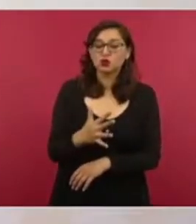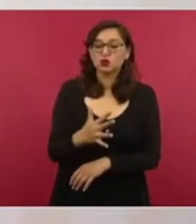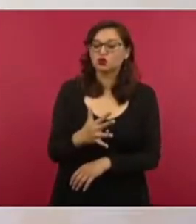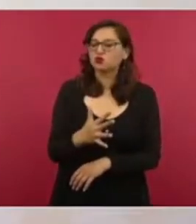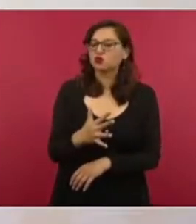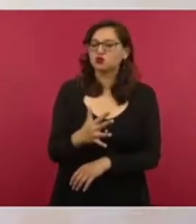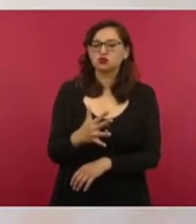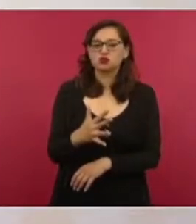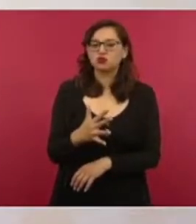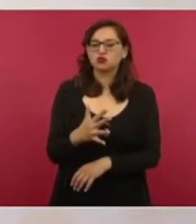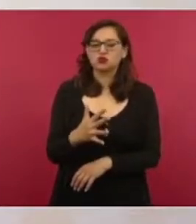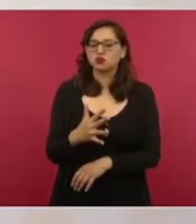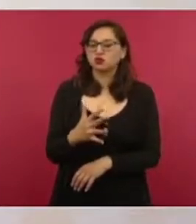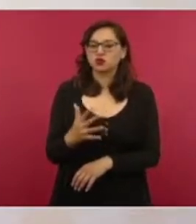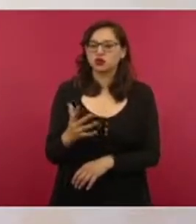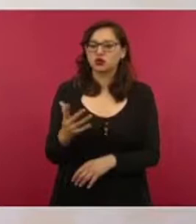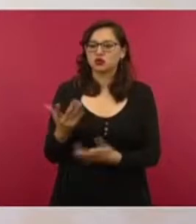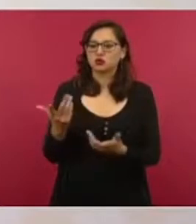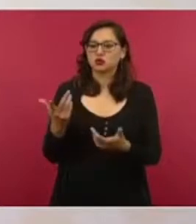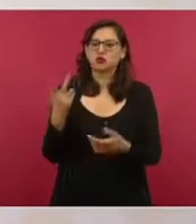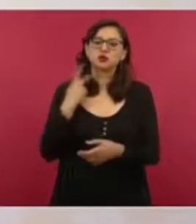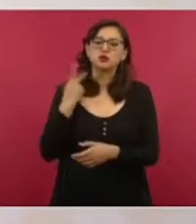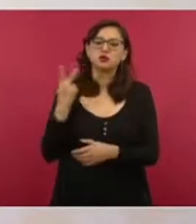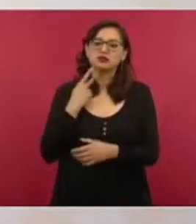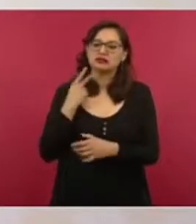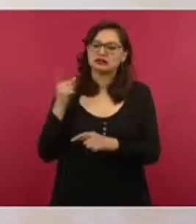han podido manchar.